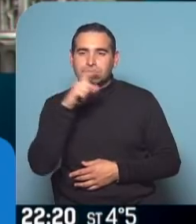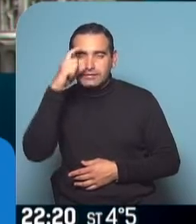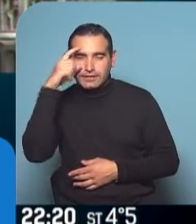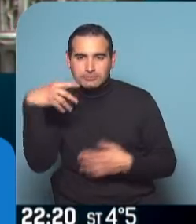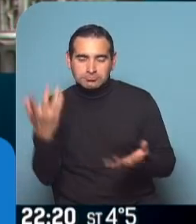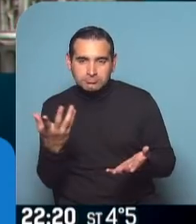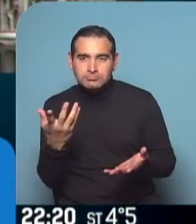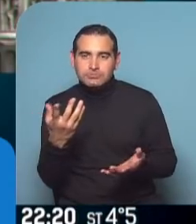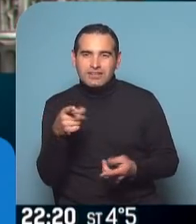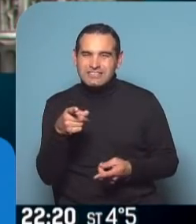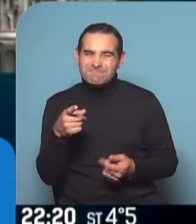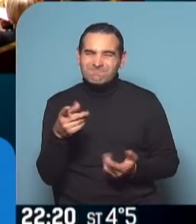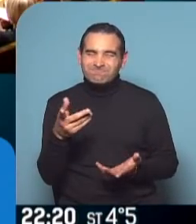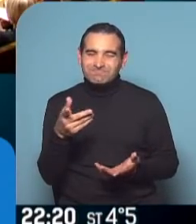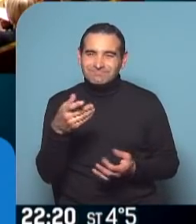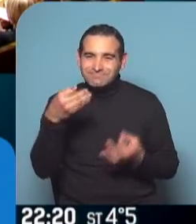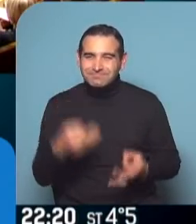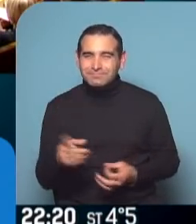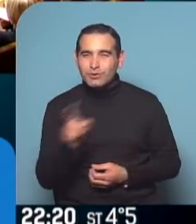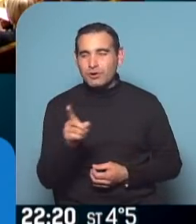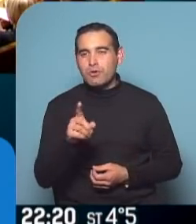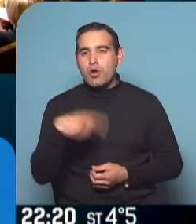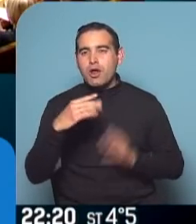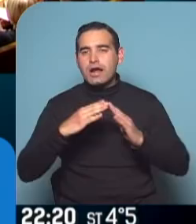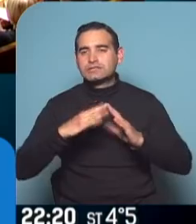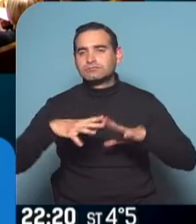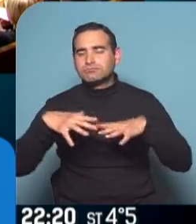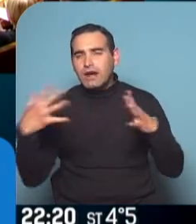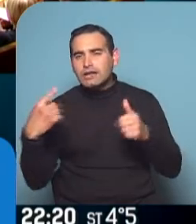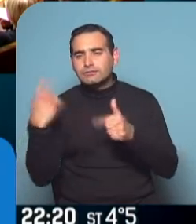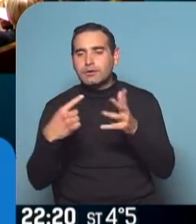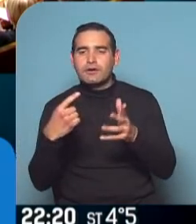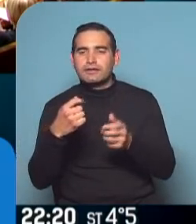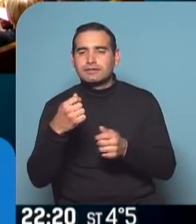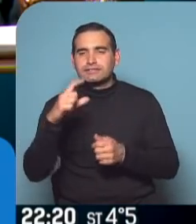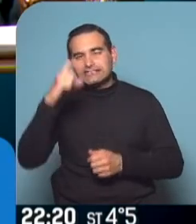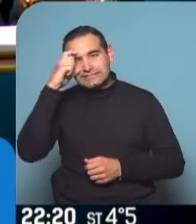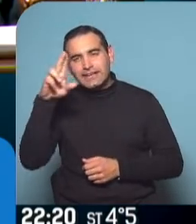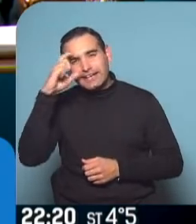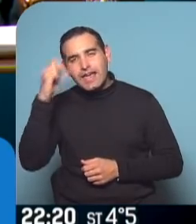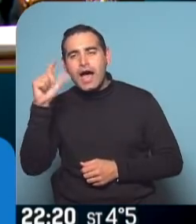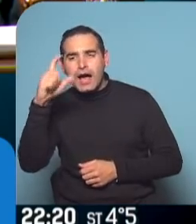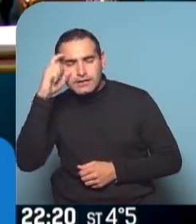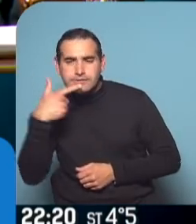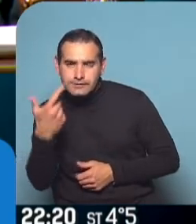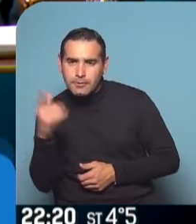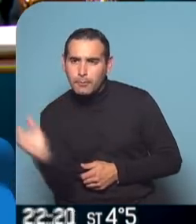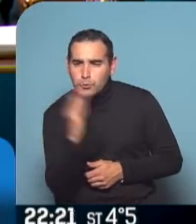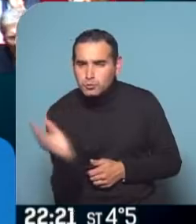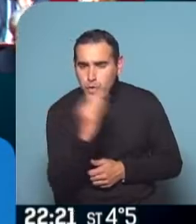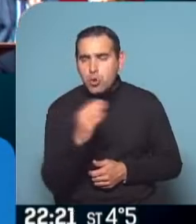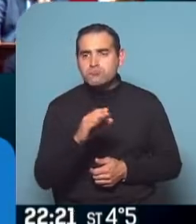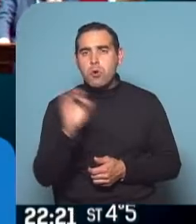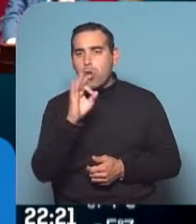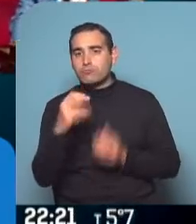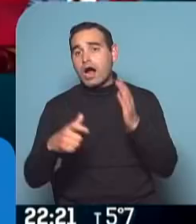cosas, pero no así las grandes propiedades de producción cerealera, o la